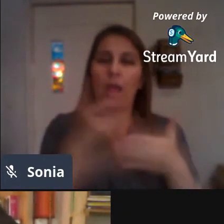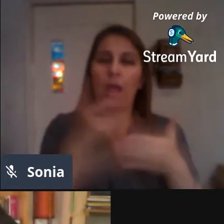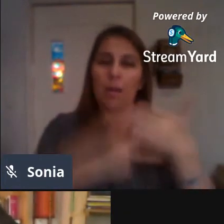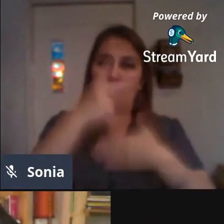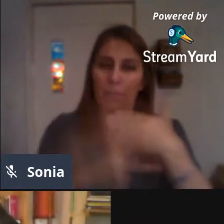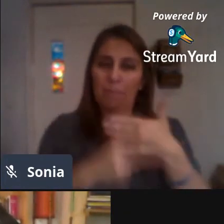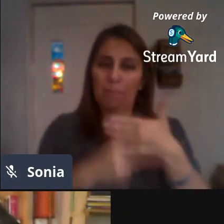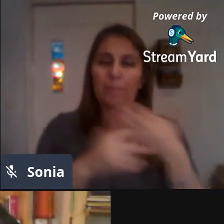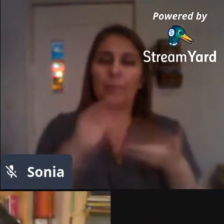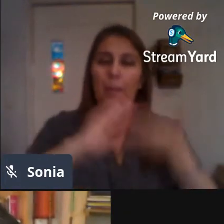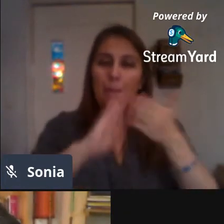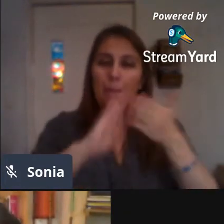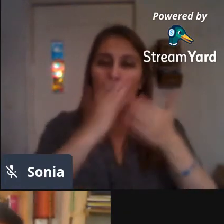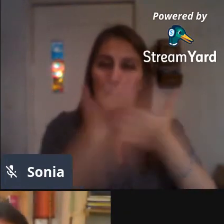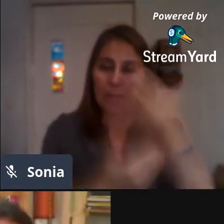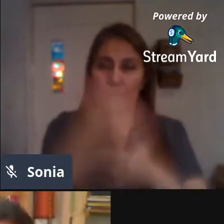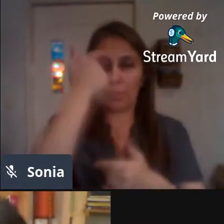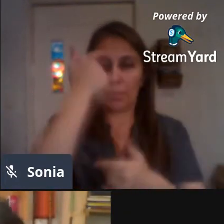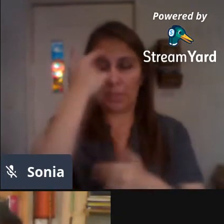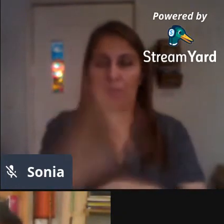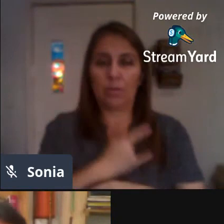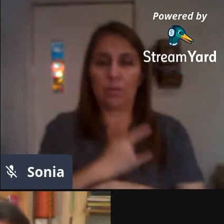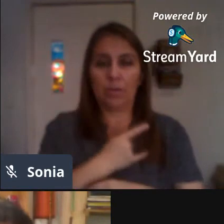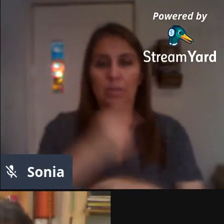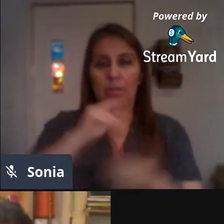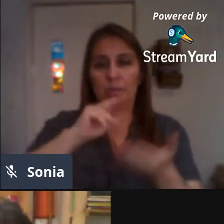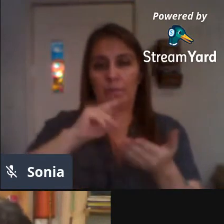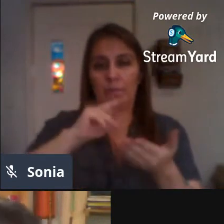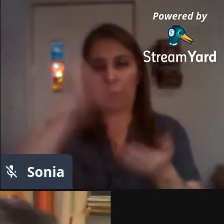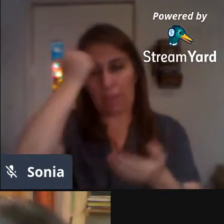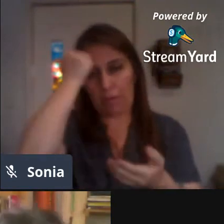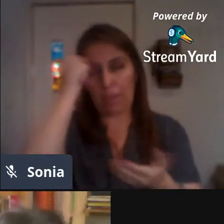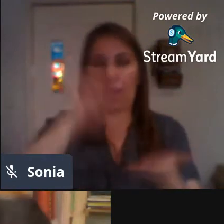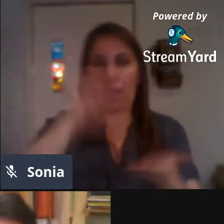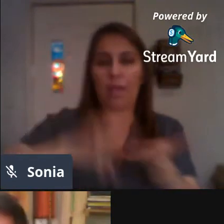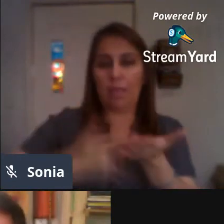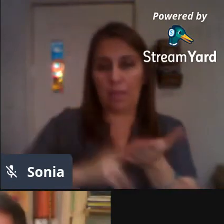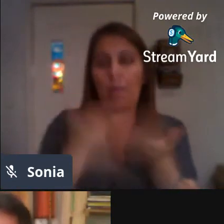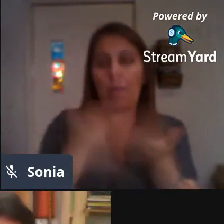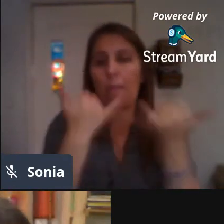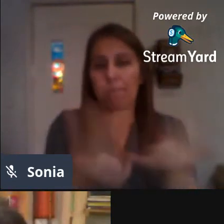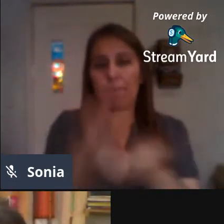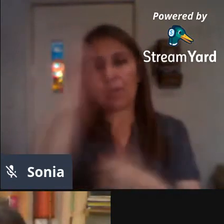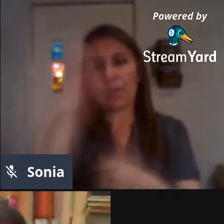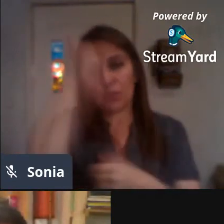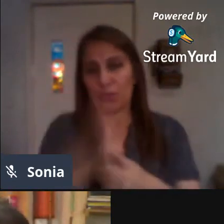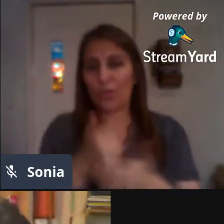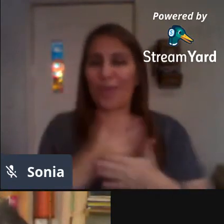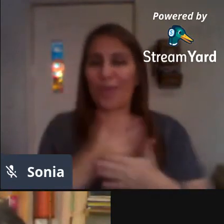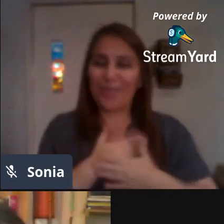pegada pedagógica por el servicio intérprete de la lengua de señas que allí está sonia con todo amor